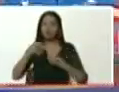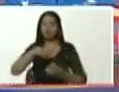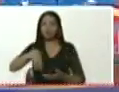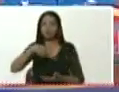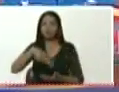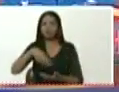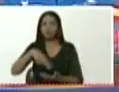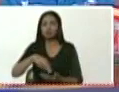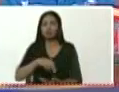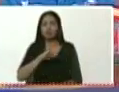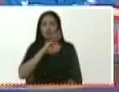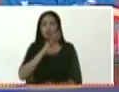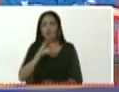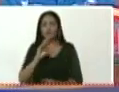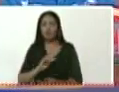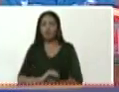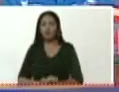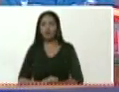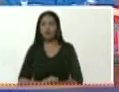salsero.